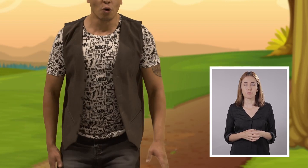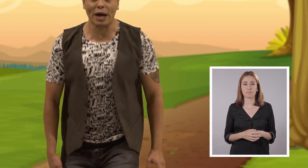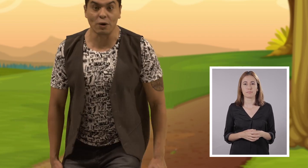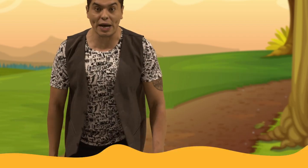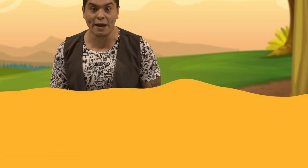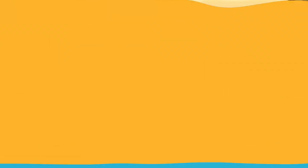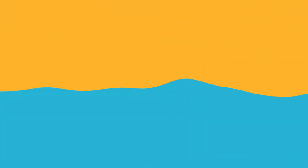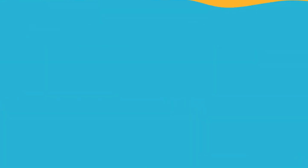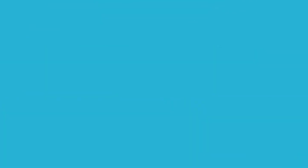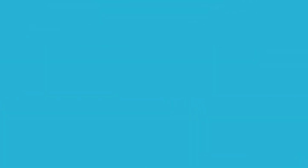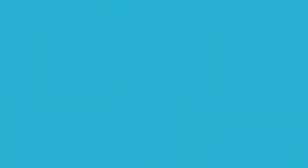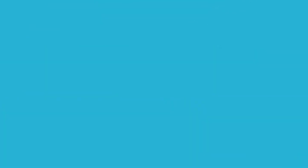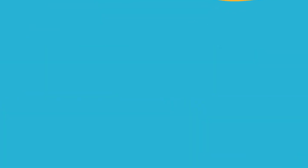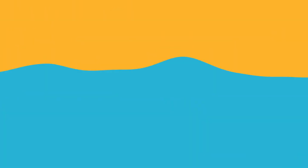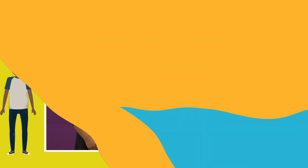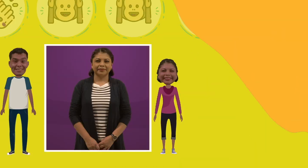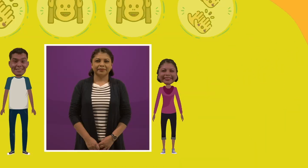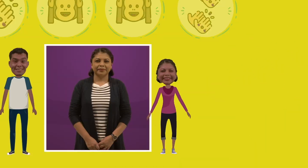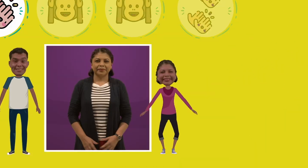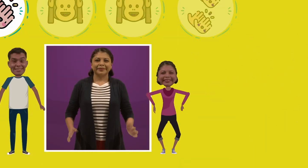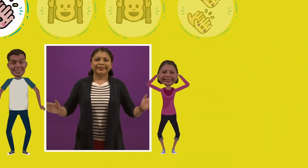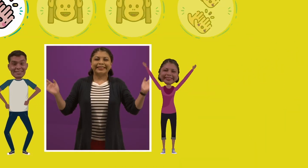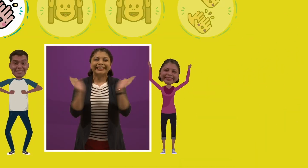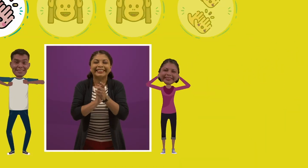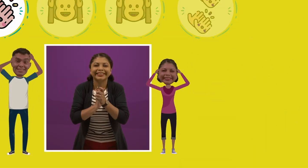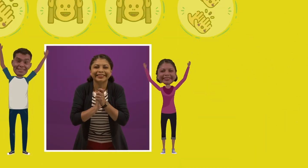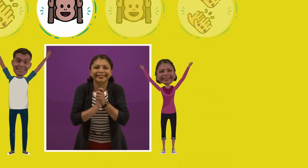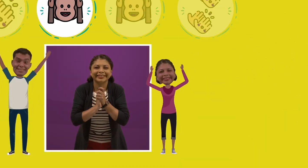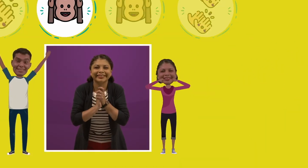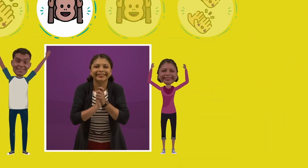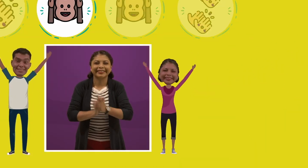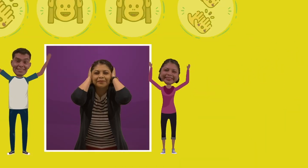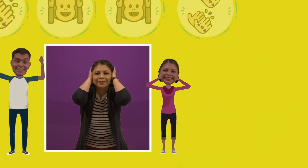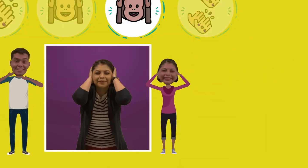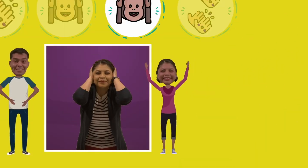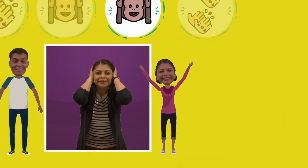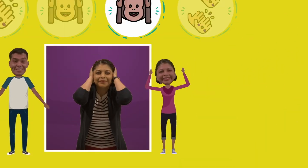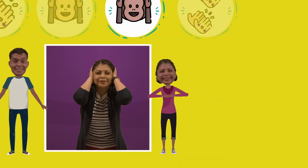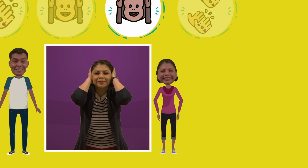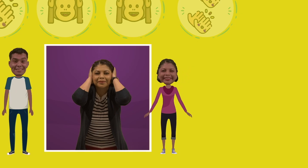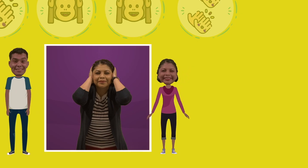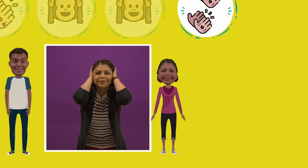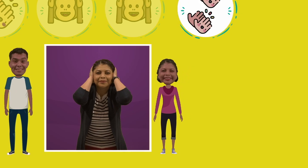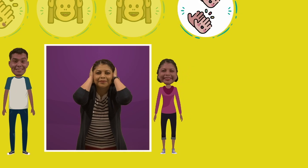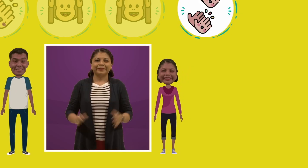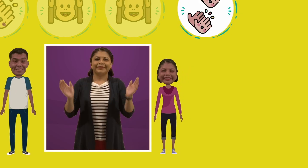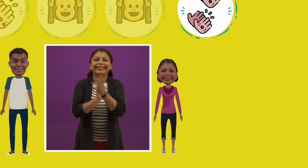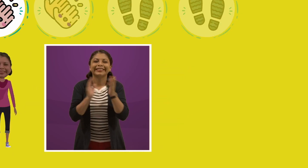¡Comenzamos! ¡Juégale, juégale!